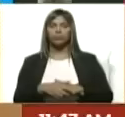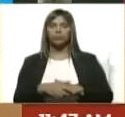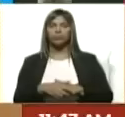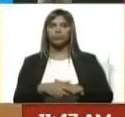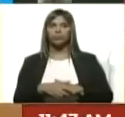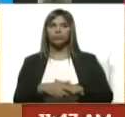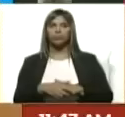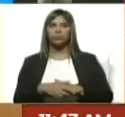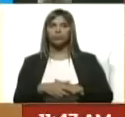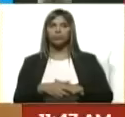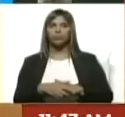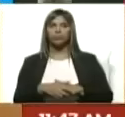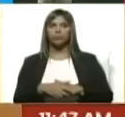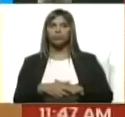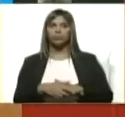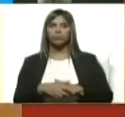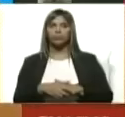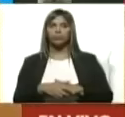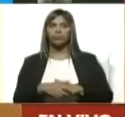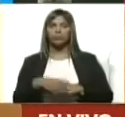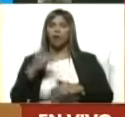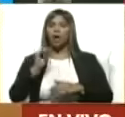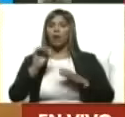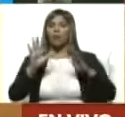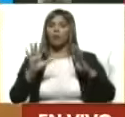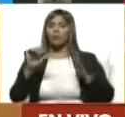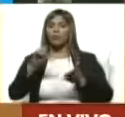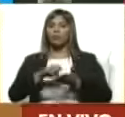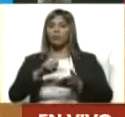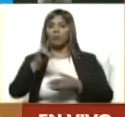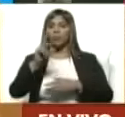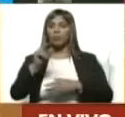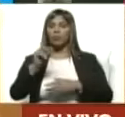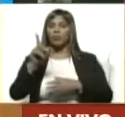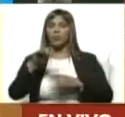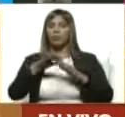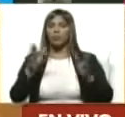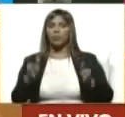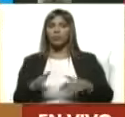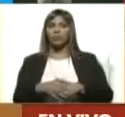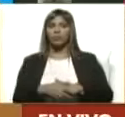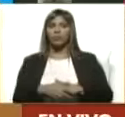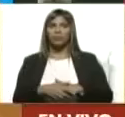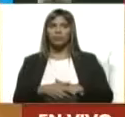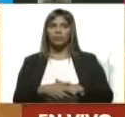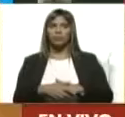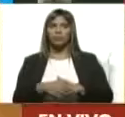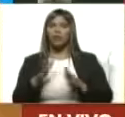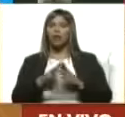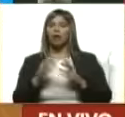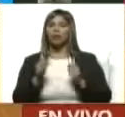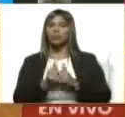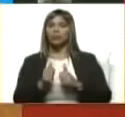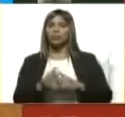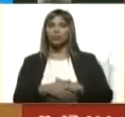Amazonas, por allá veo Amazonas. Ajá. Hay 9 centros y 21 mesas. En Anzuategui, levante la mano